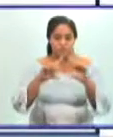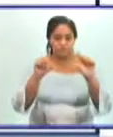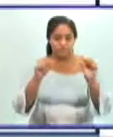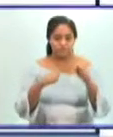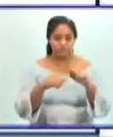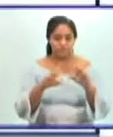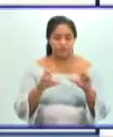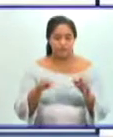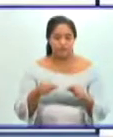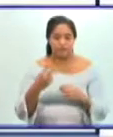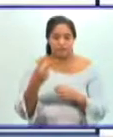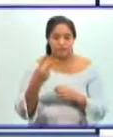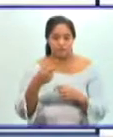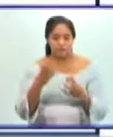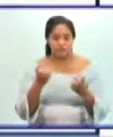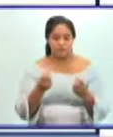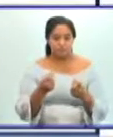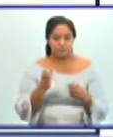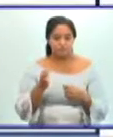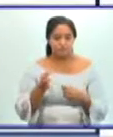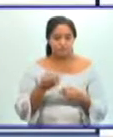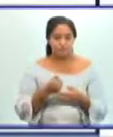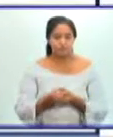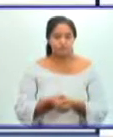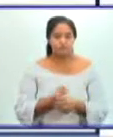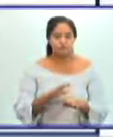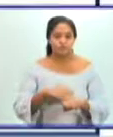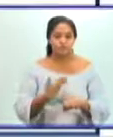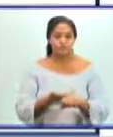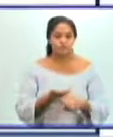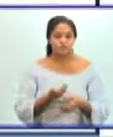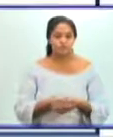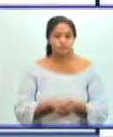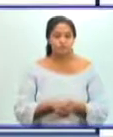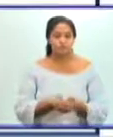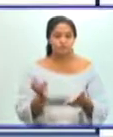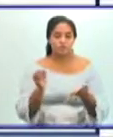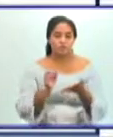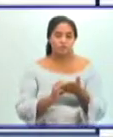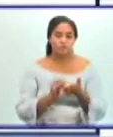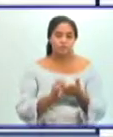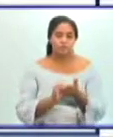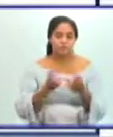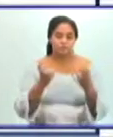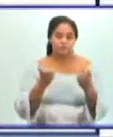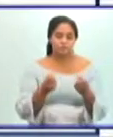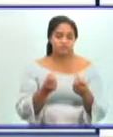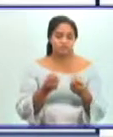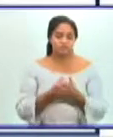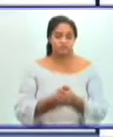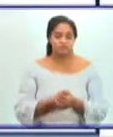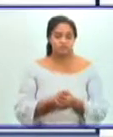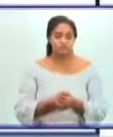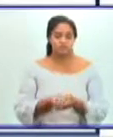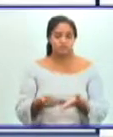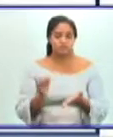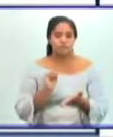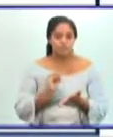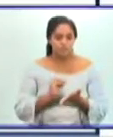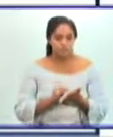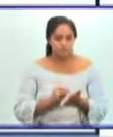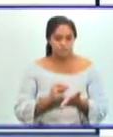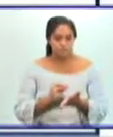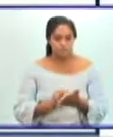del teorema de las transversales para después efectuar los cálculos, aplicando